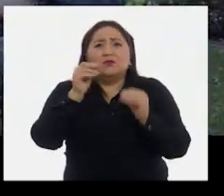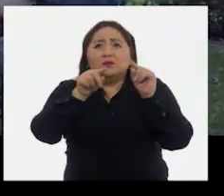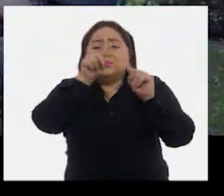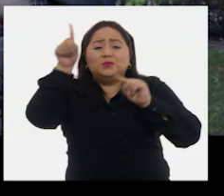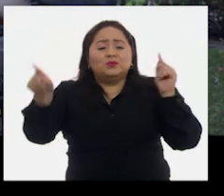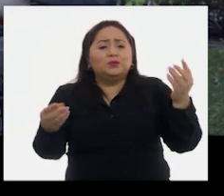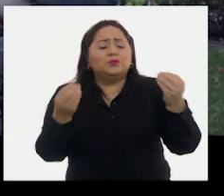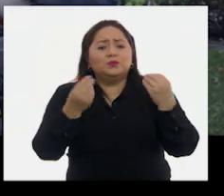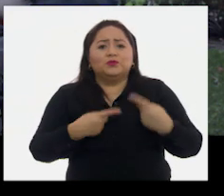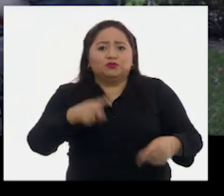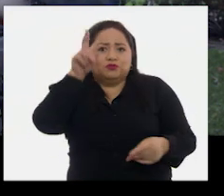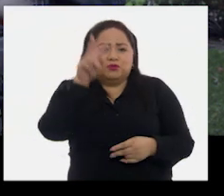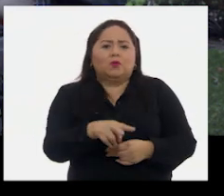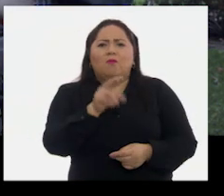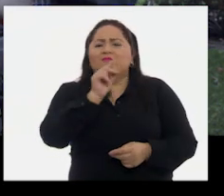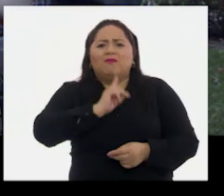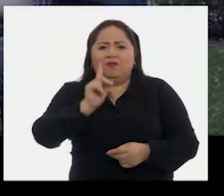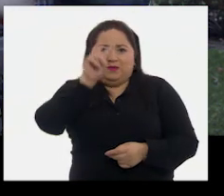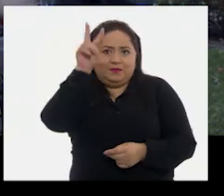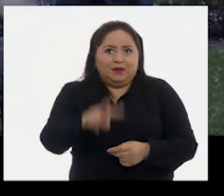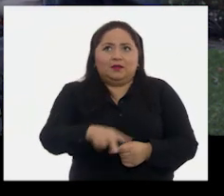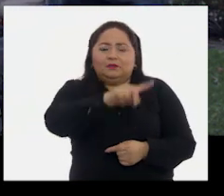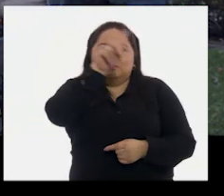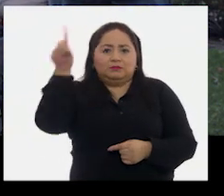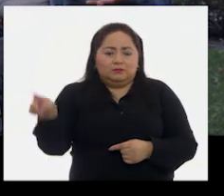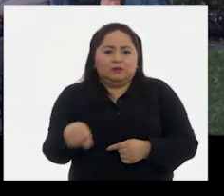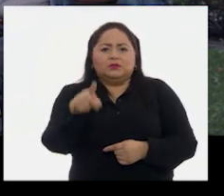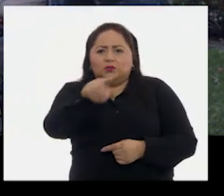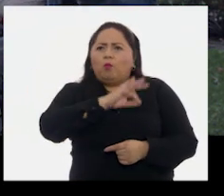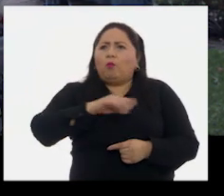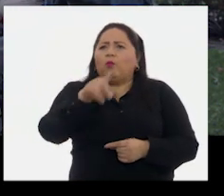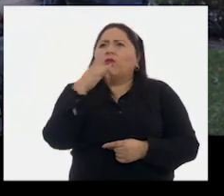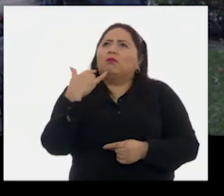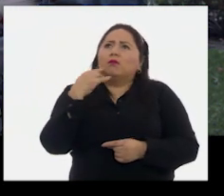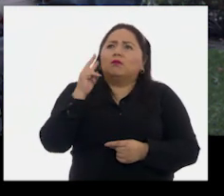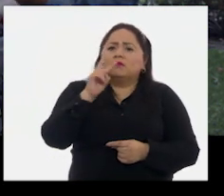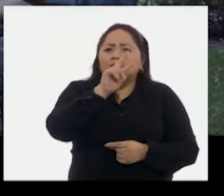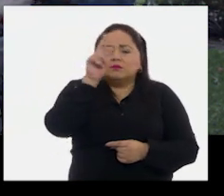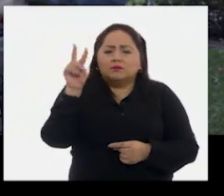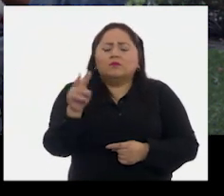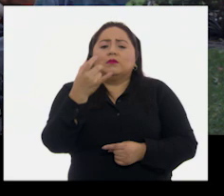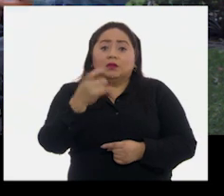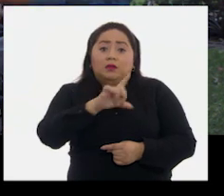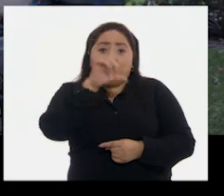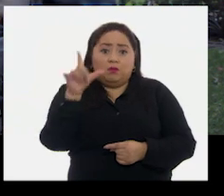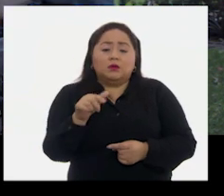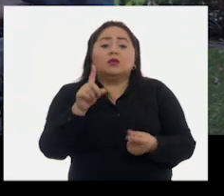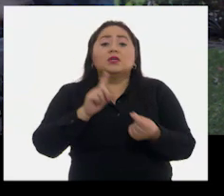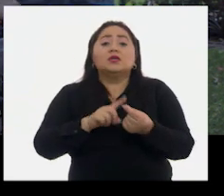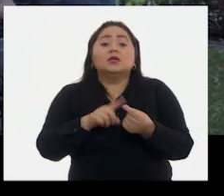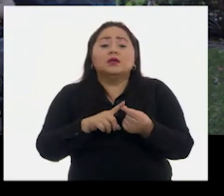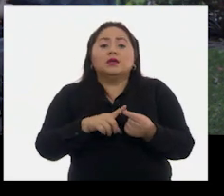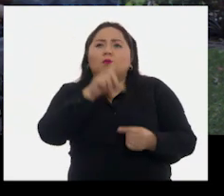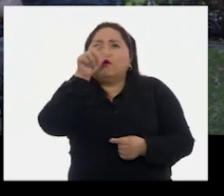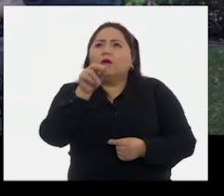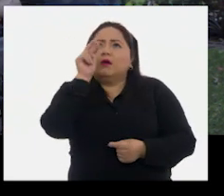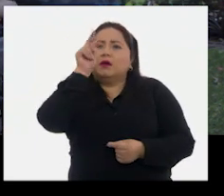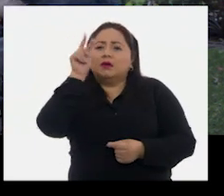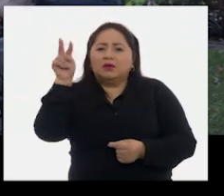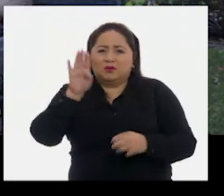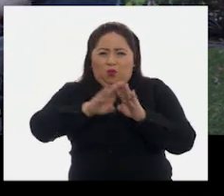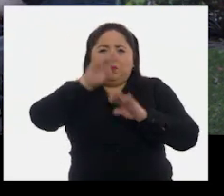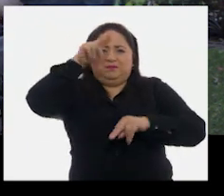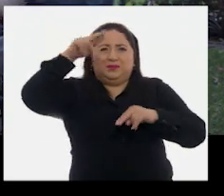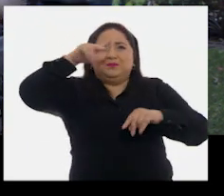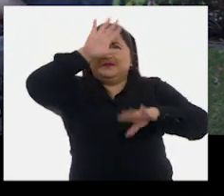son personajes reales, ¿no? O sea, uno puede verlos y desde luego, quienes van a ver esos